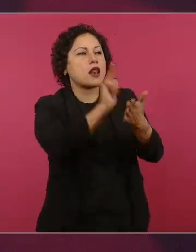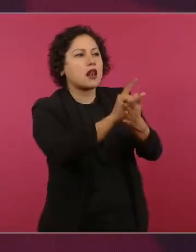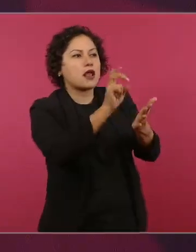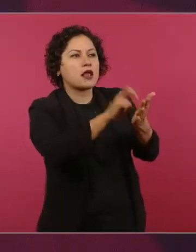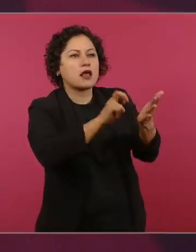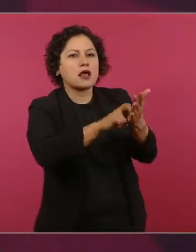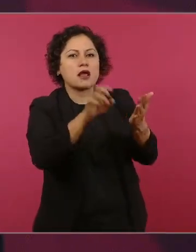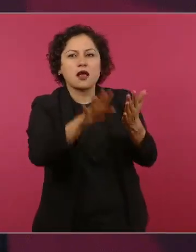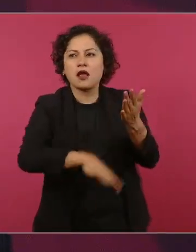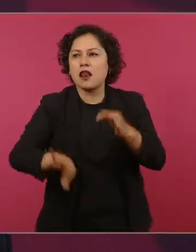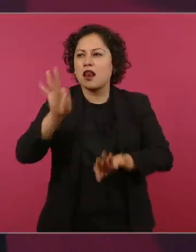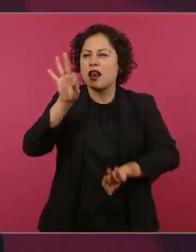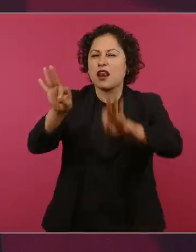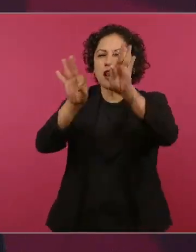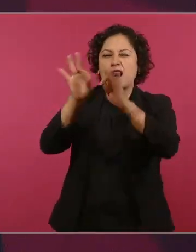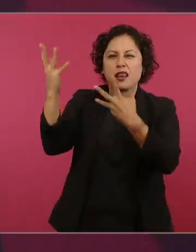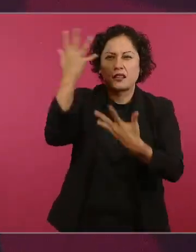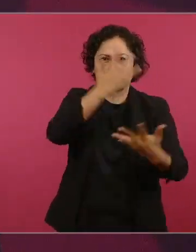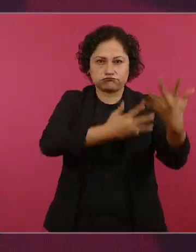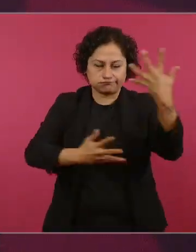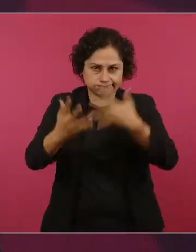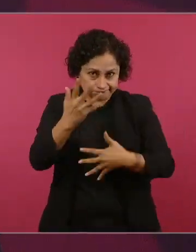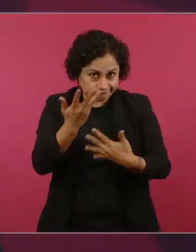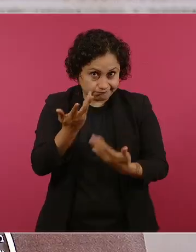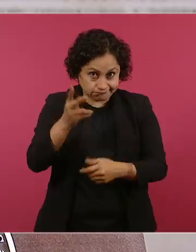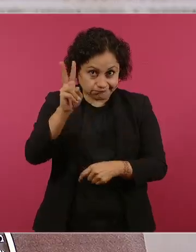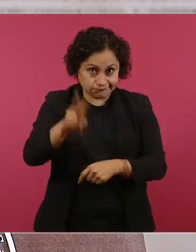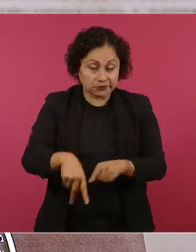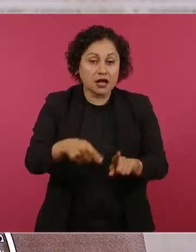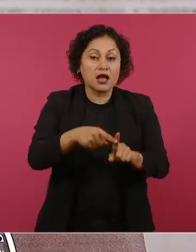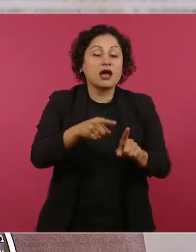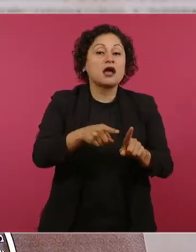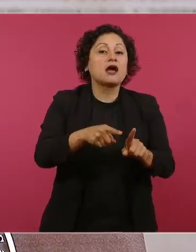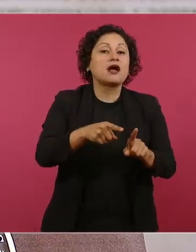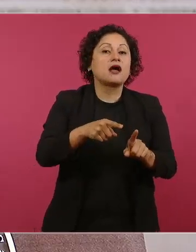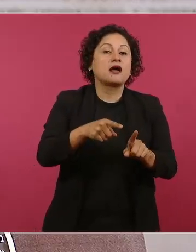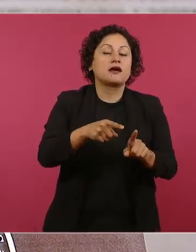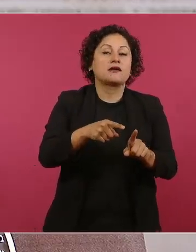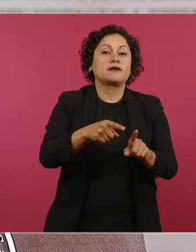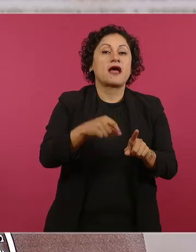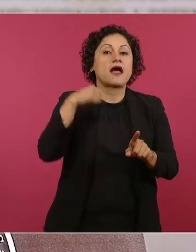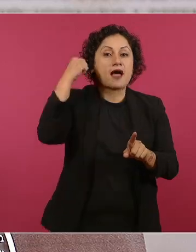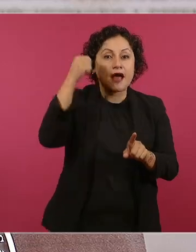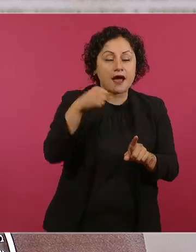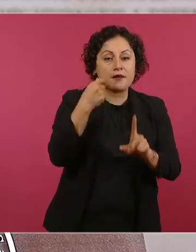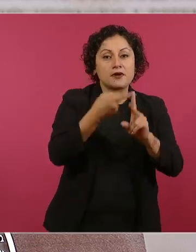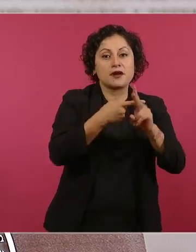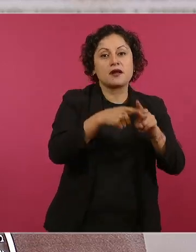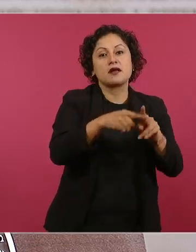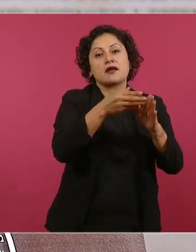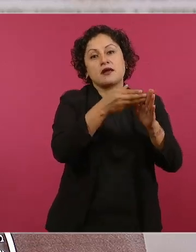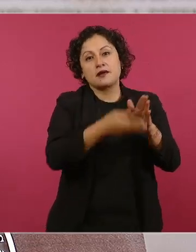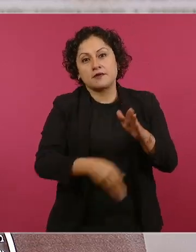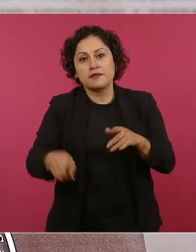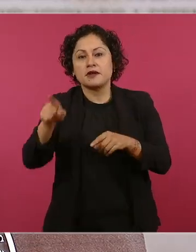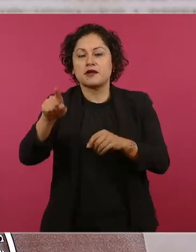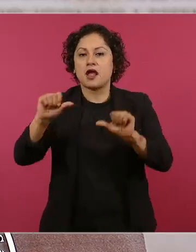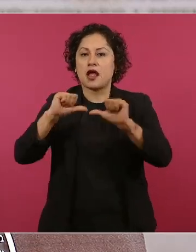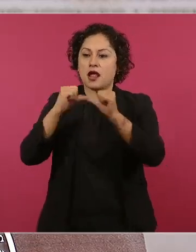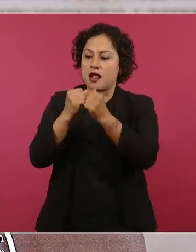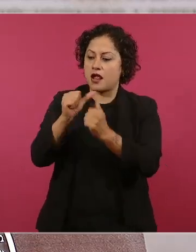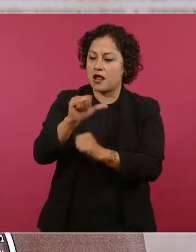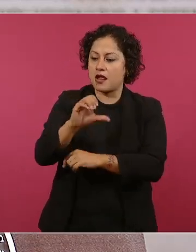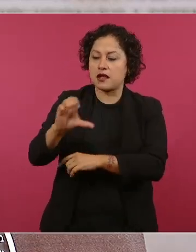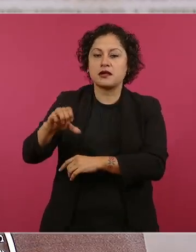del 16 de abril, el principal impulsor de la cuenta Sociedad Civil MX, ligada